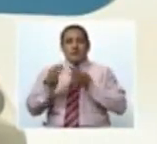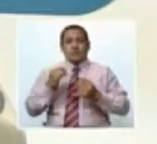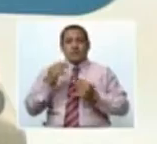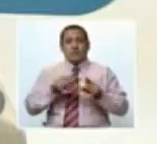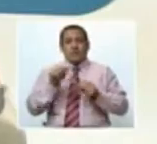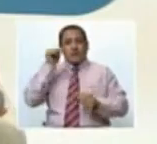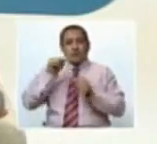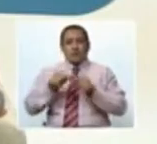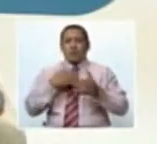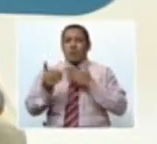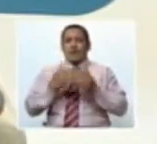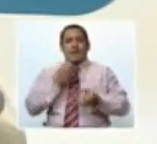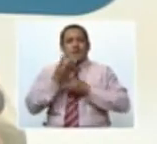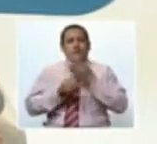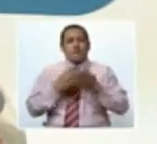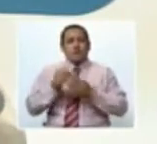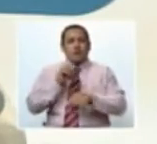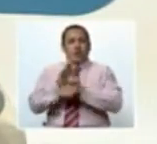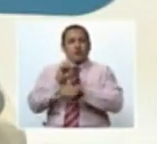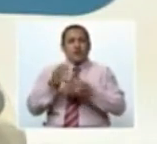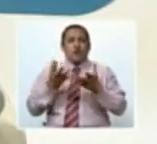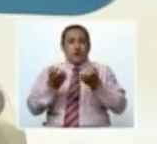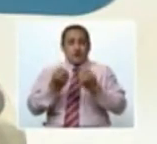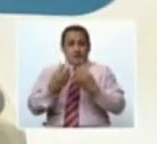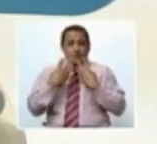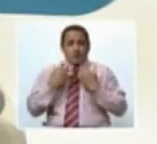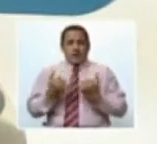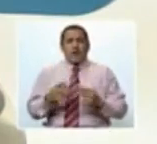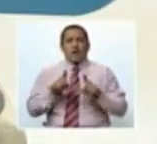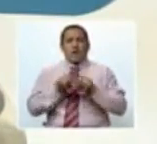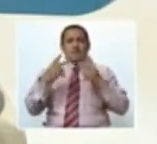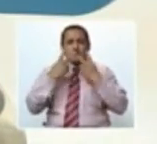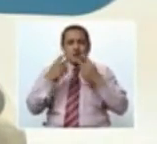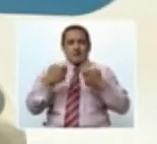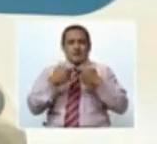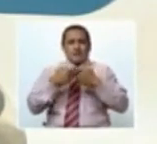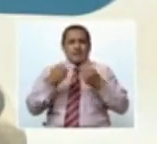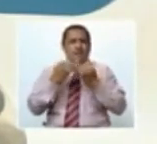digamos también al final, recordándoles que cualquier comentario o sugerencia que ustedes estiman pueda ser tema del